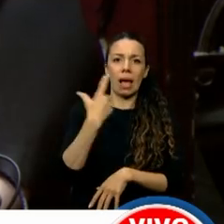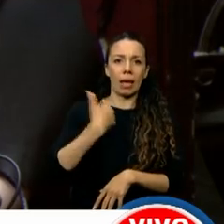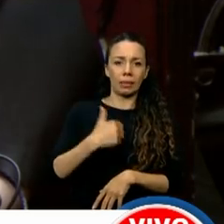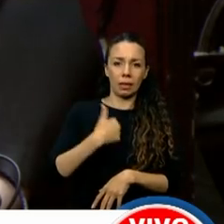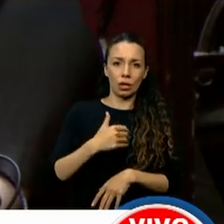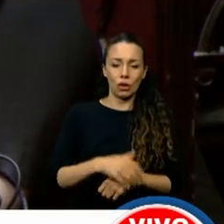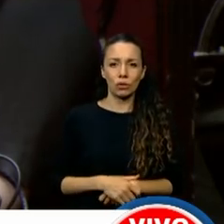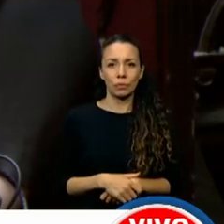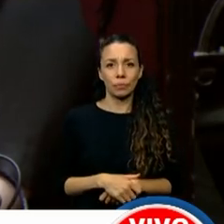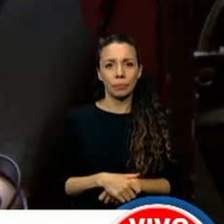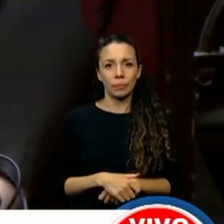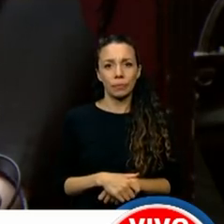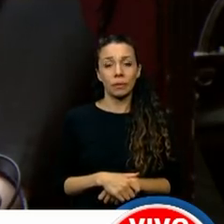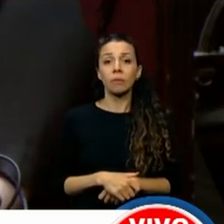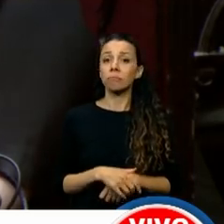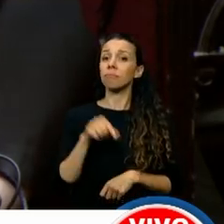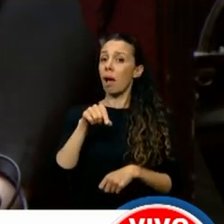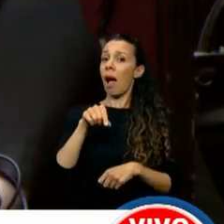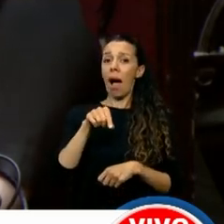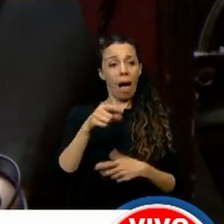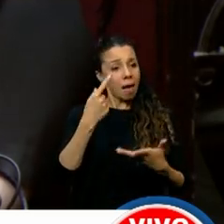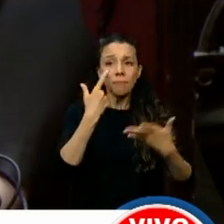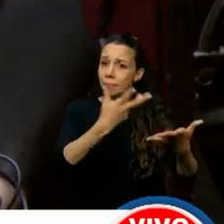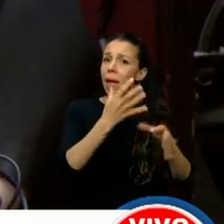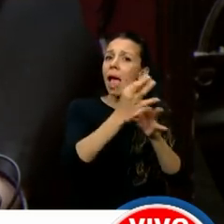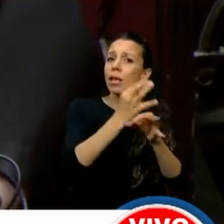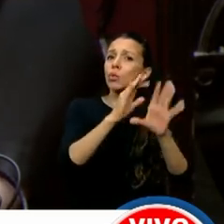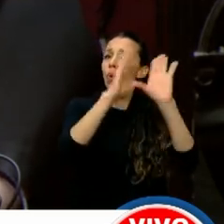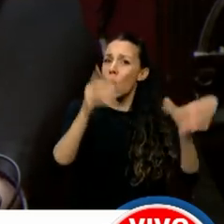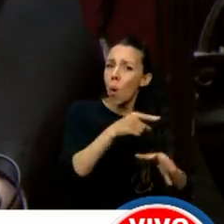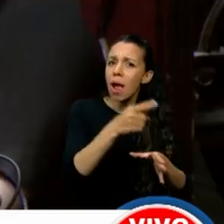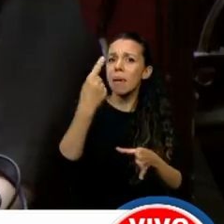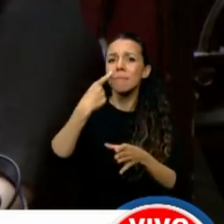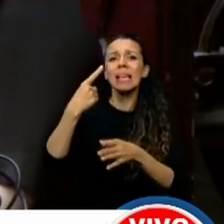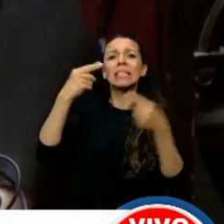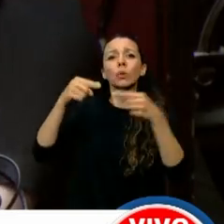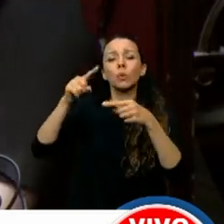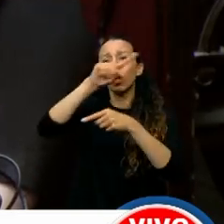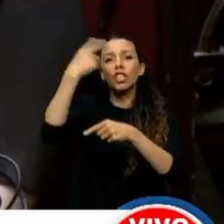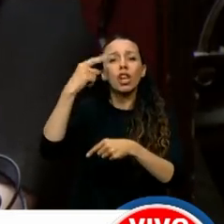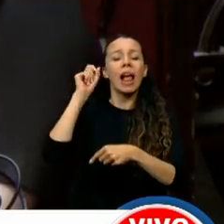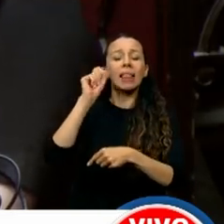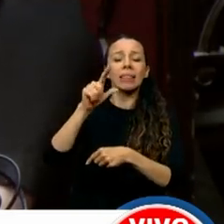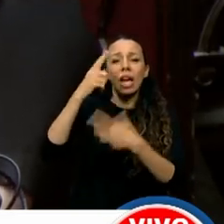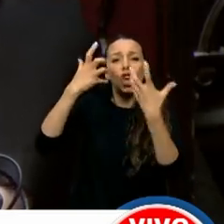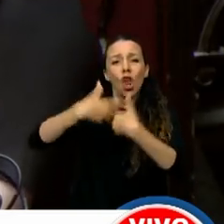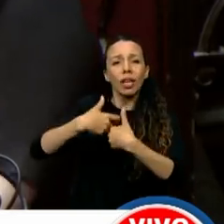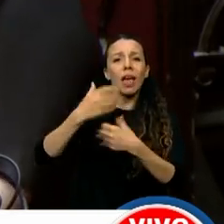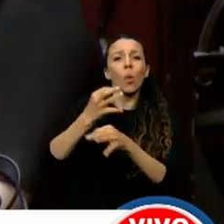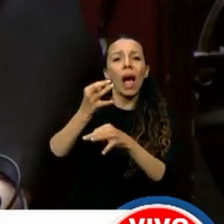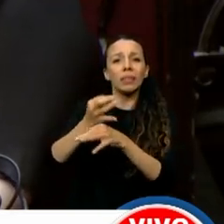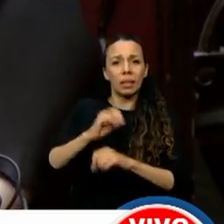dijo ahí está el volver a la escuela allí está el instituto nacional de tecnología educativa